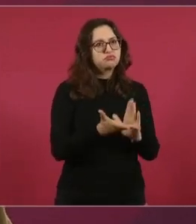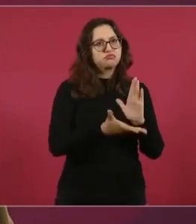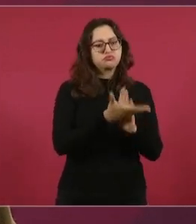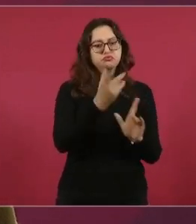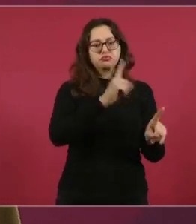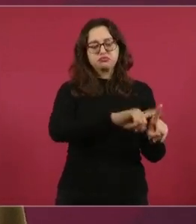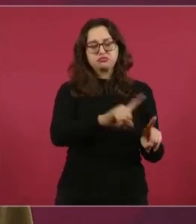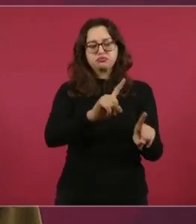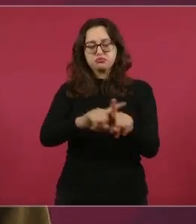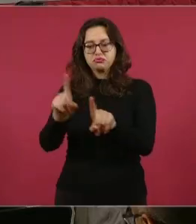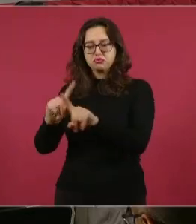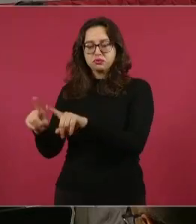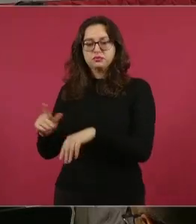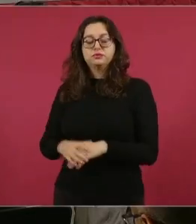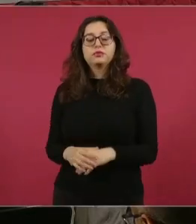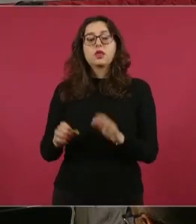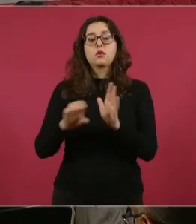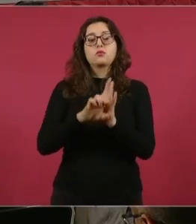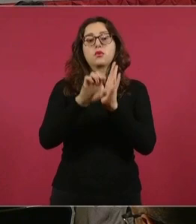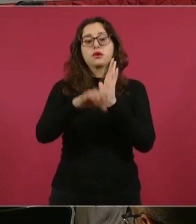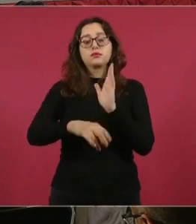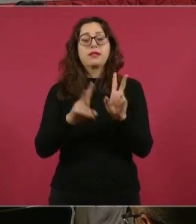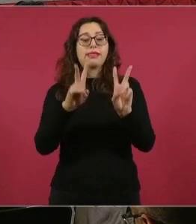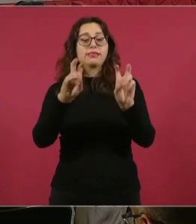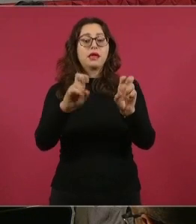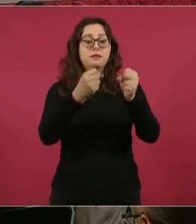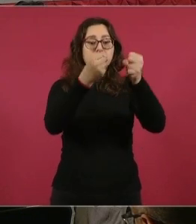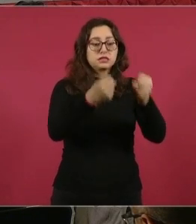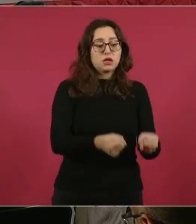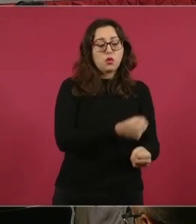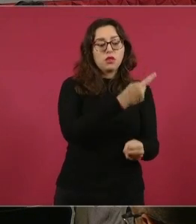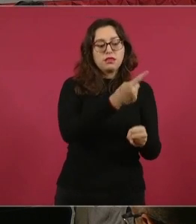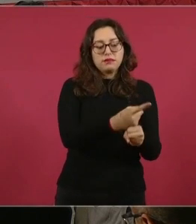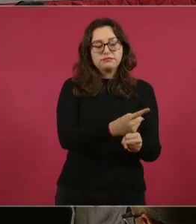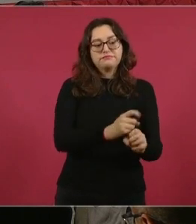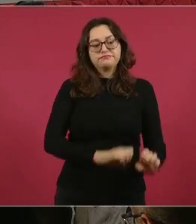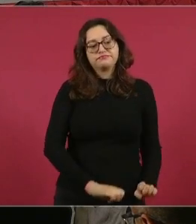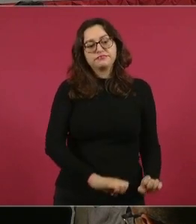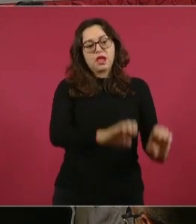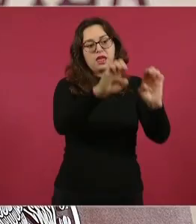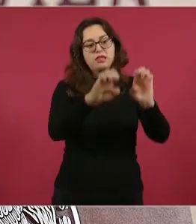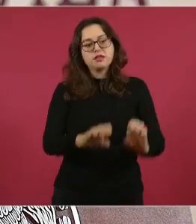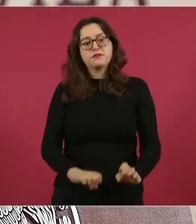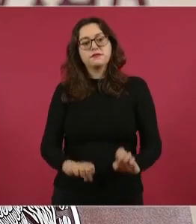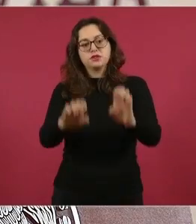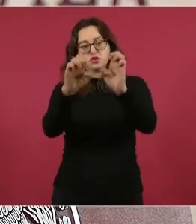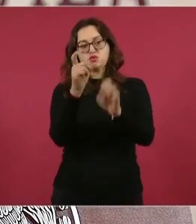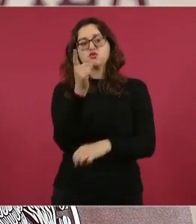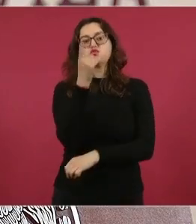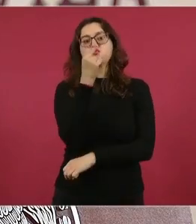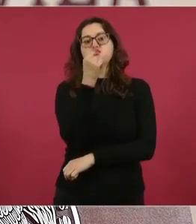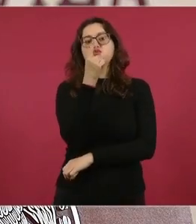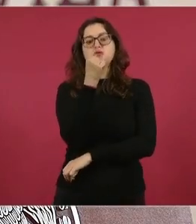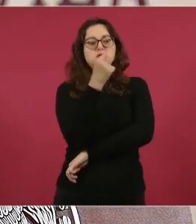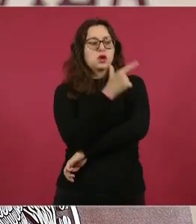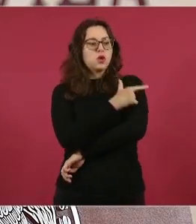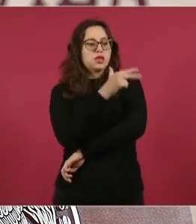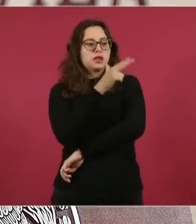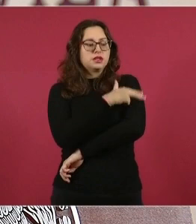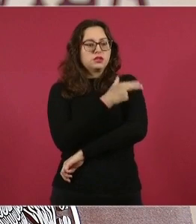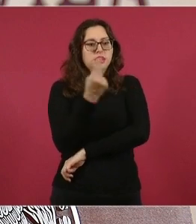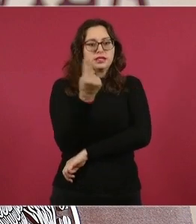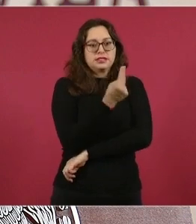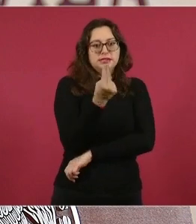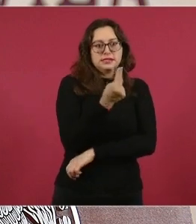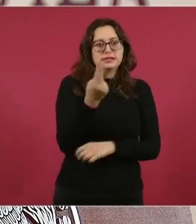de la seguridad se construyen instalaciones para la Guardia Nacional, para tener a la Guardia desplegada en todo el